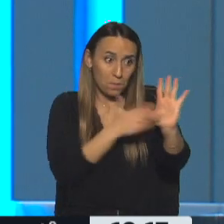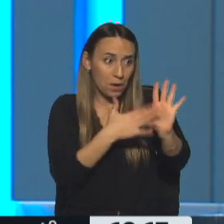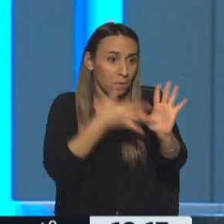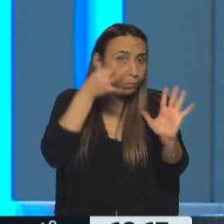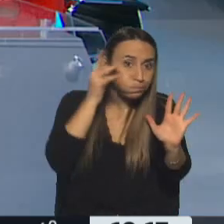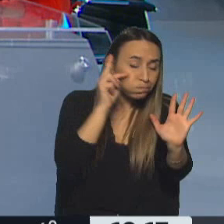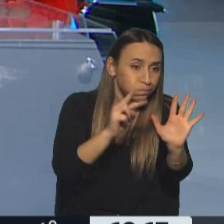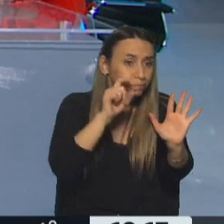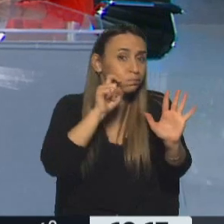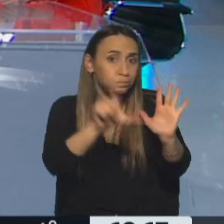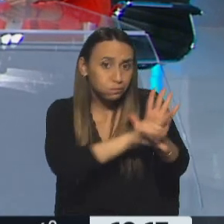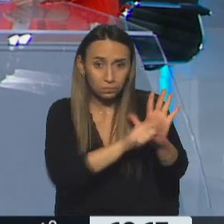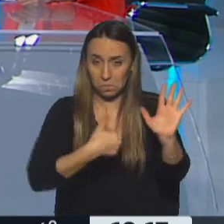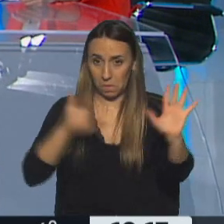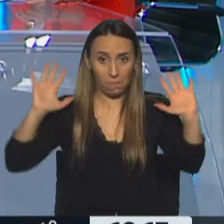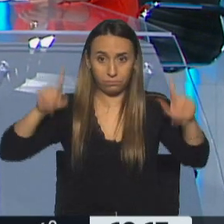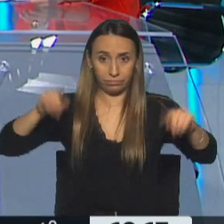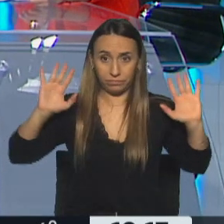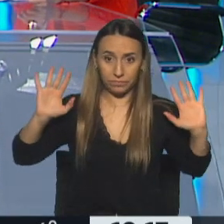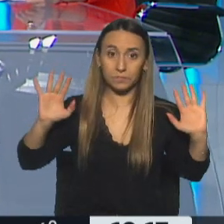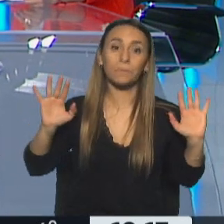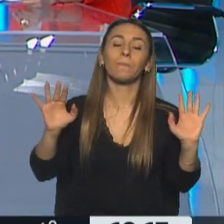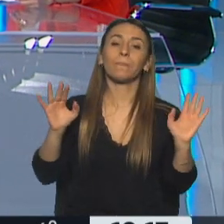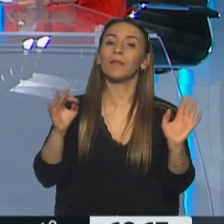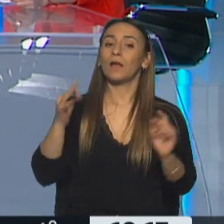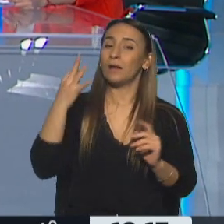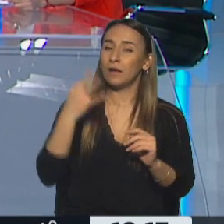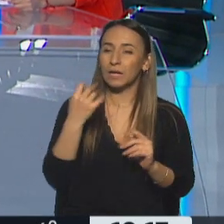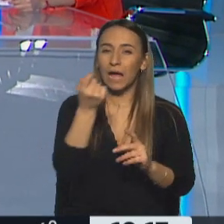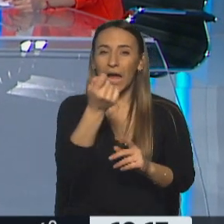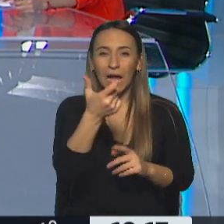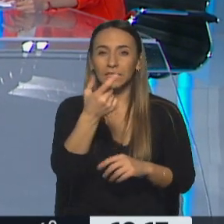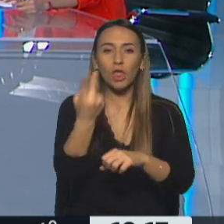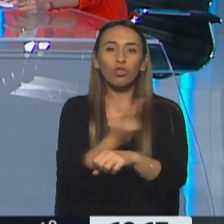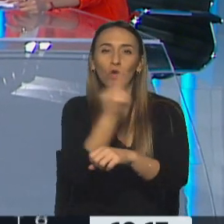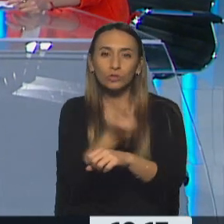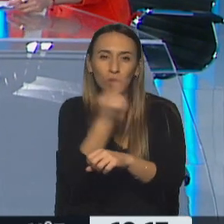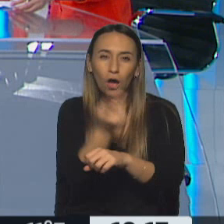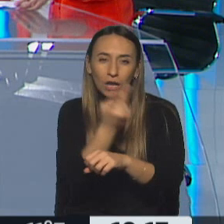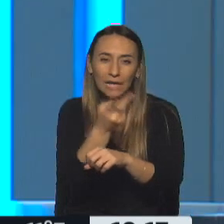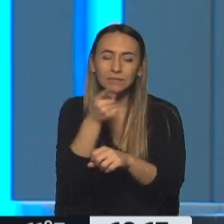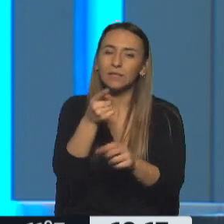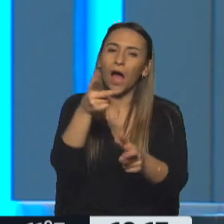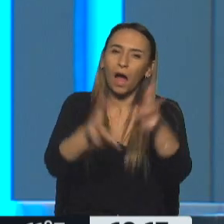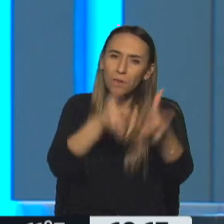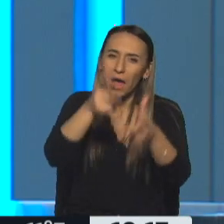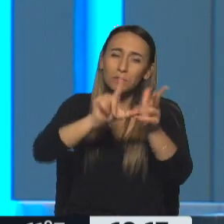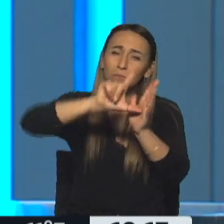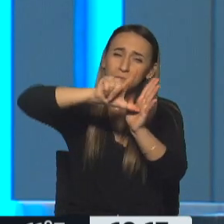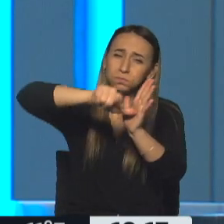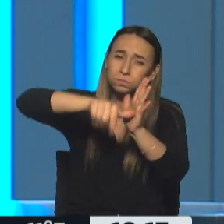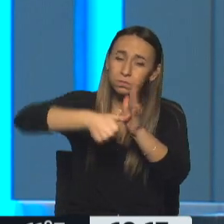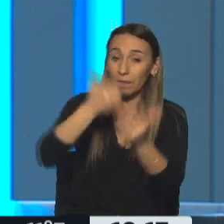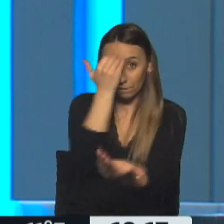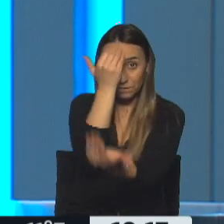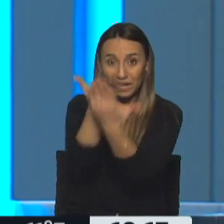conducta delictiva rayana en la corrupción. Estuvo 2 horas aproximadamente hablando ante el juez Daniel